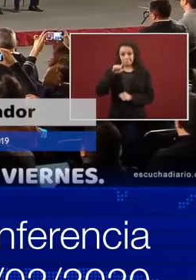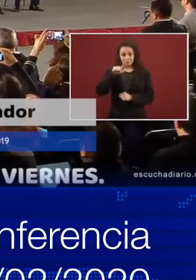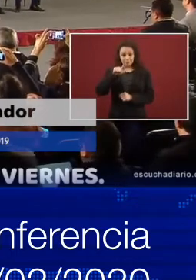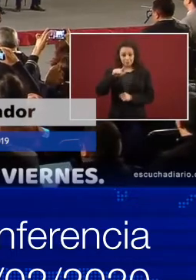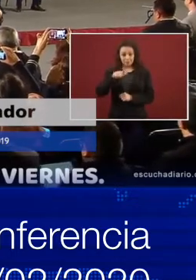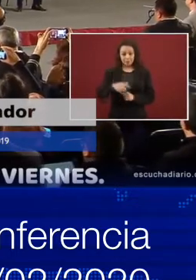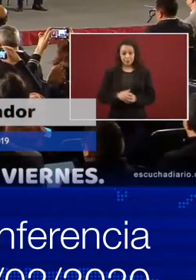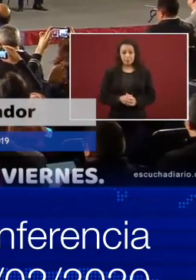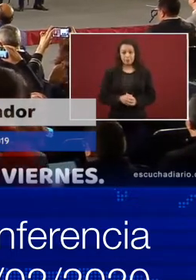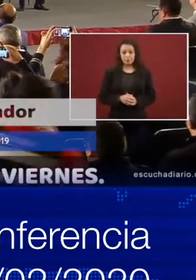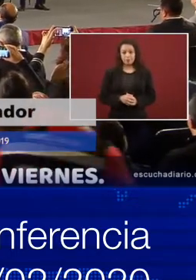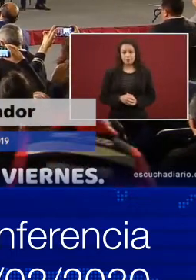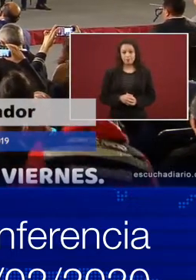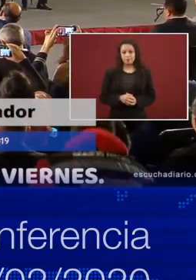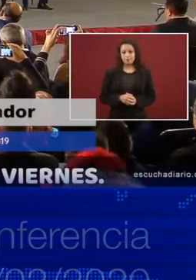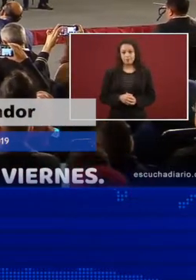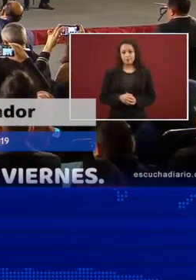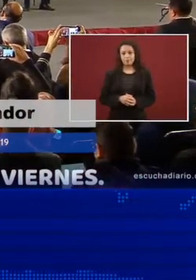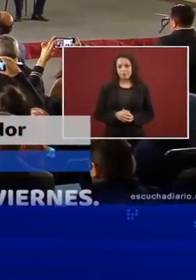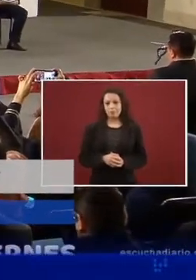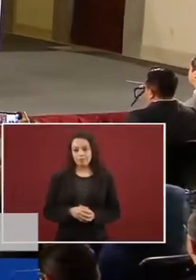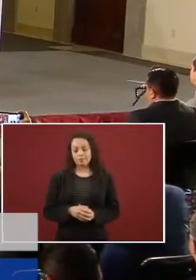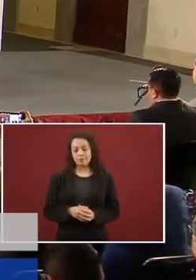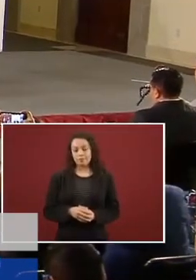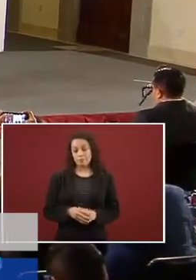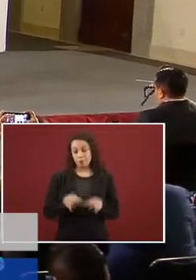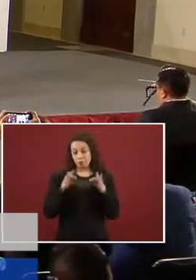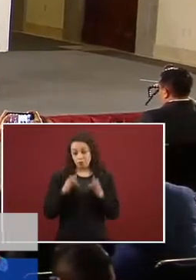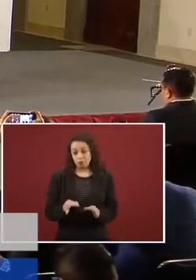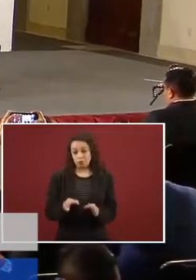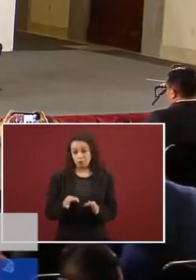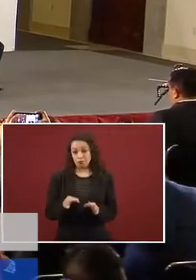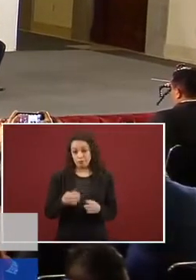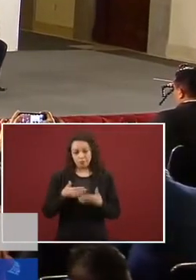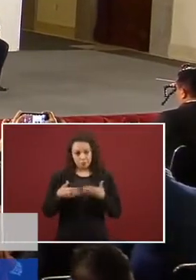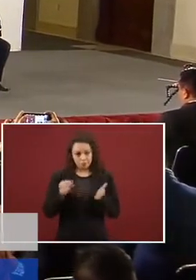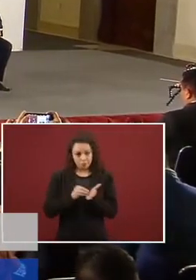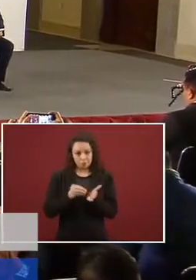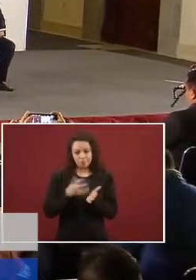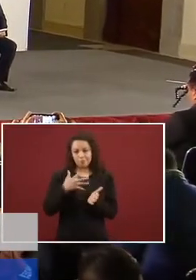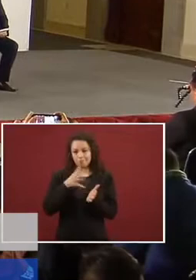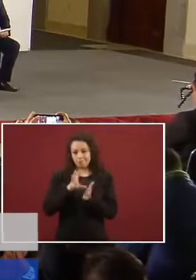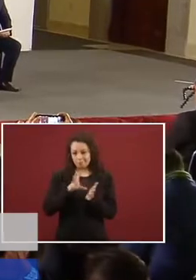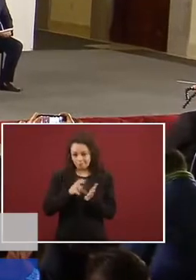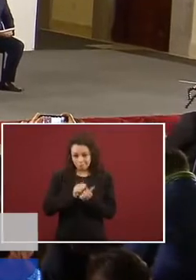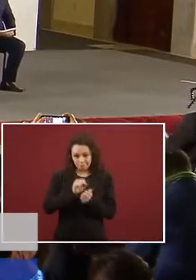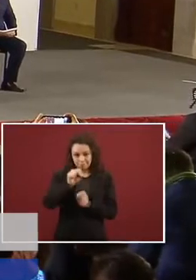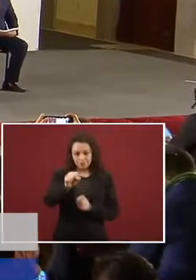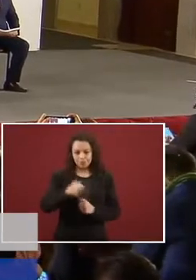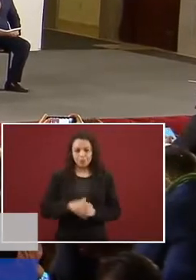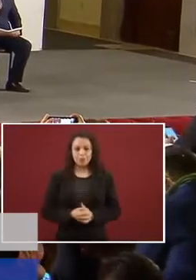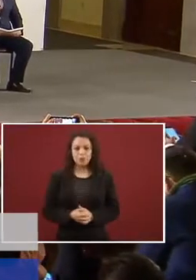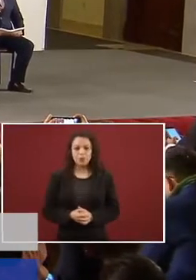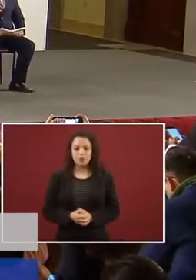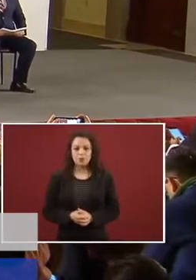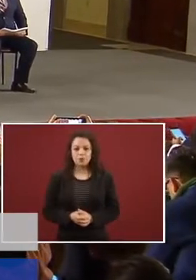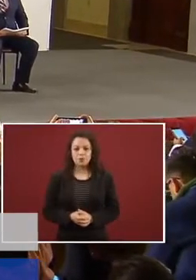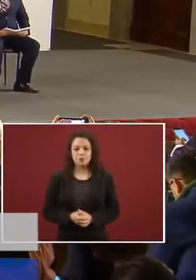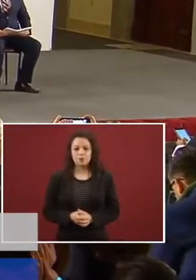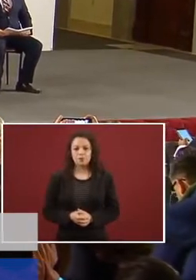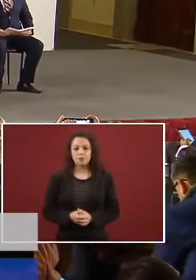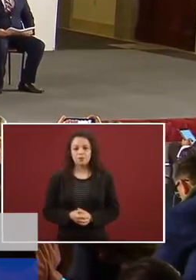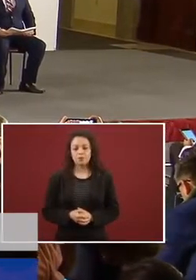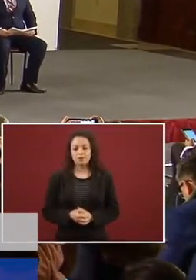1917, nuestra Constitución vigente. El día de hoy, el presidente informa que participará en el acto conmemorativo de la